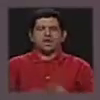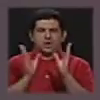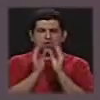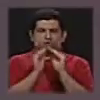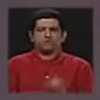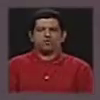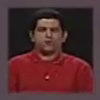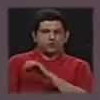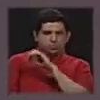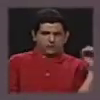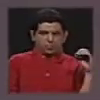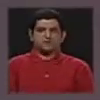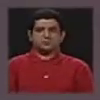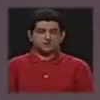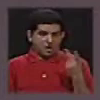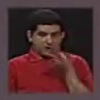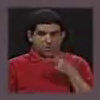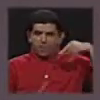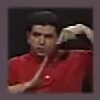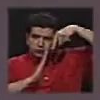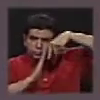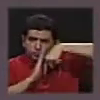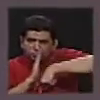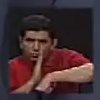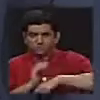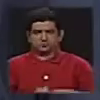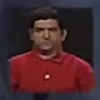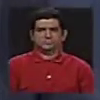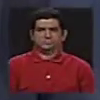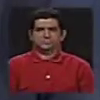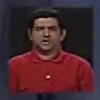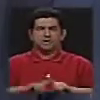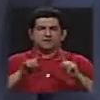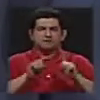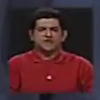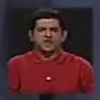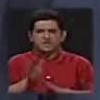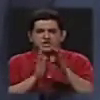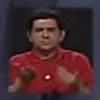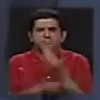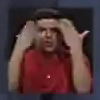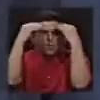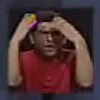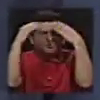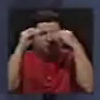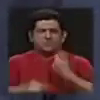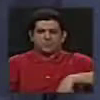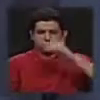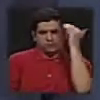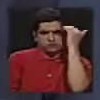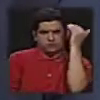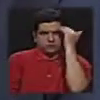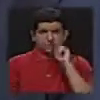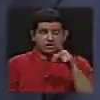de Occidente. Y con ellos vamos a profundizar en los desarrollos y la nueva información que estamos conociendo